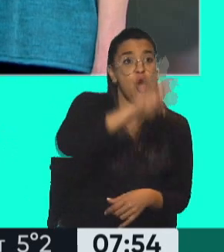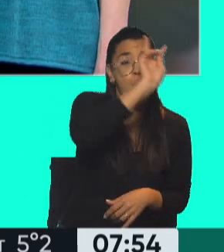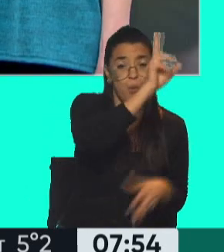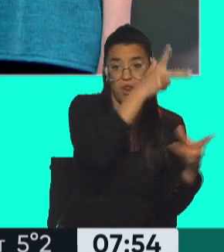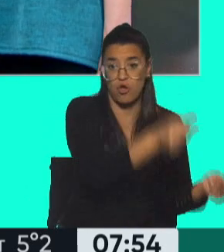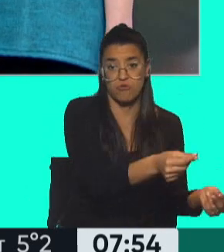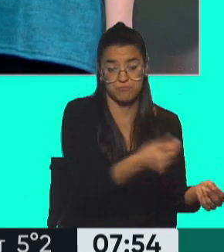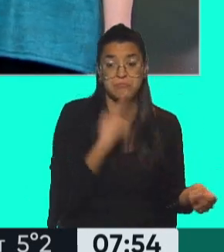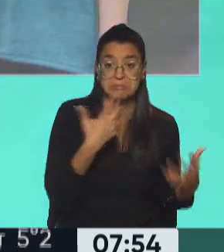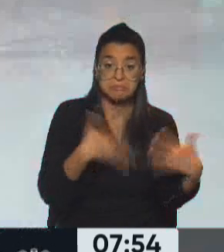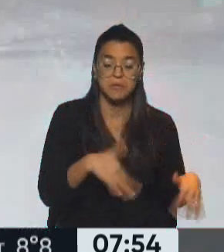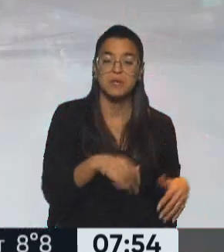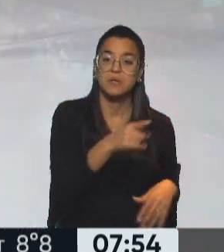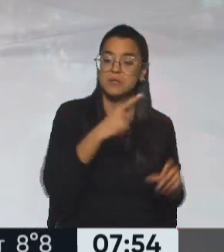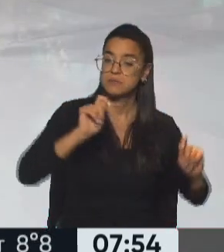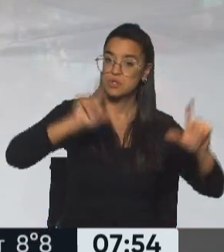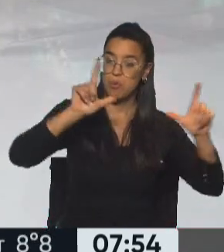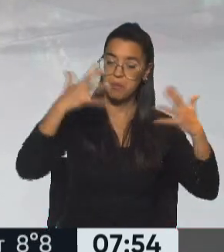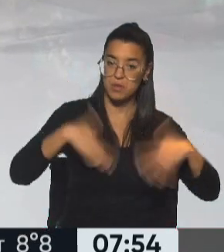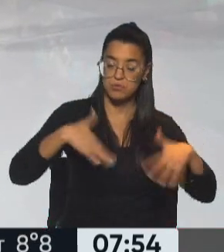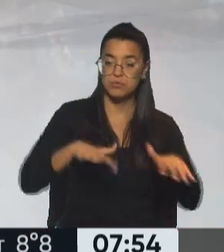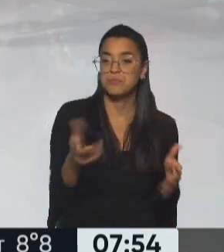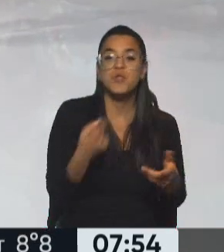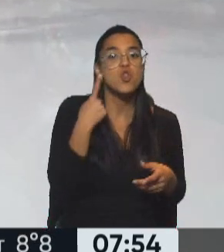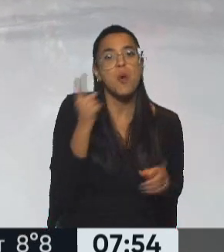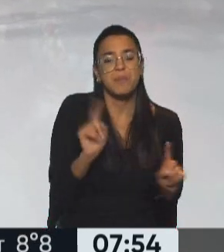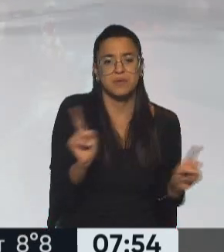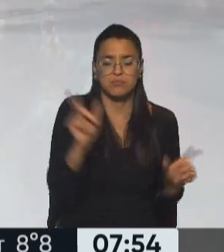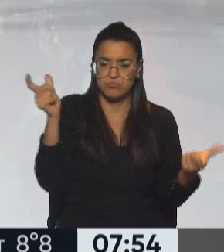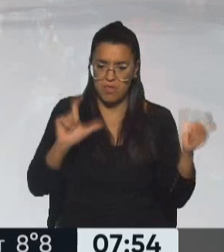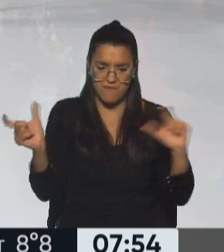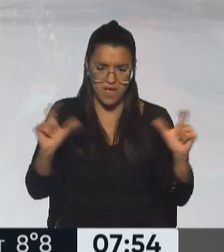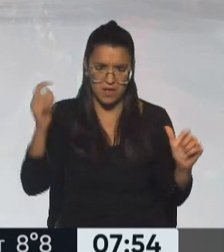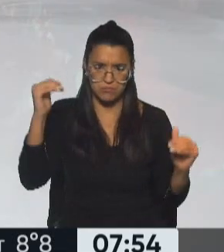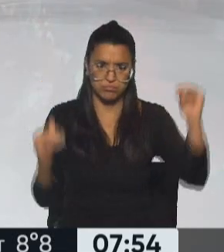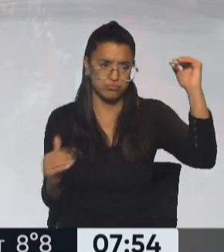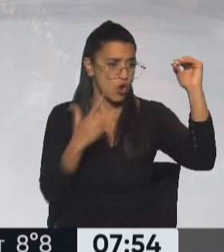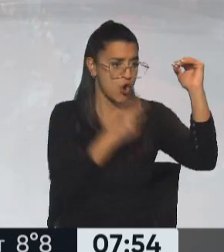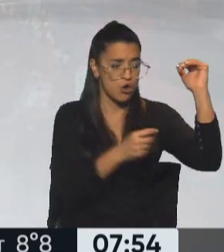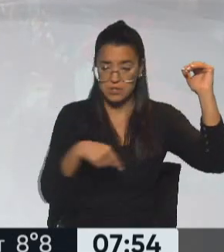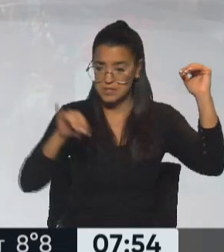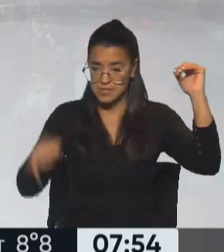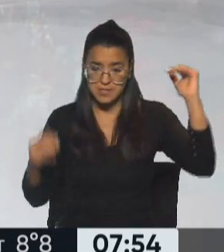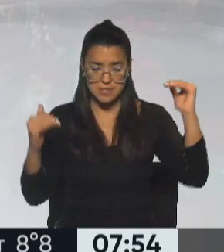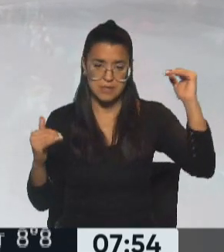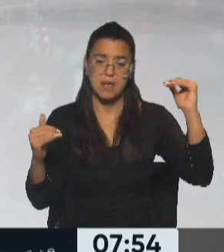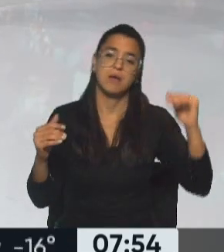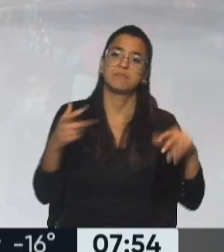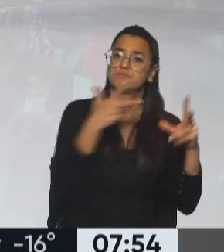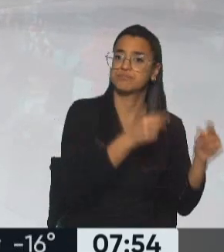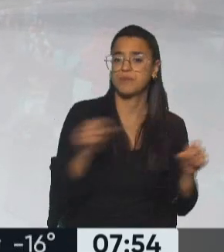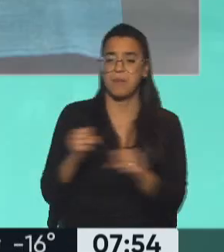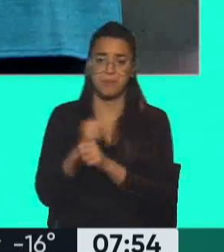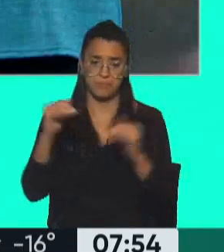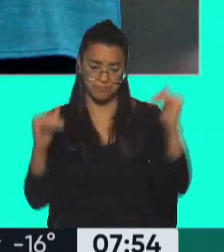sorprendió claro ese es el factor sorpresa porque el cual esperaba tanta brecha entre el rechazo y el aprueba estamos hablando de más del